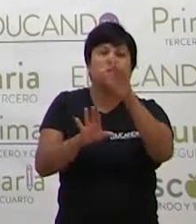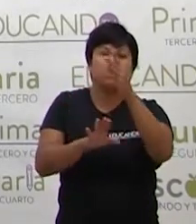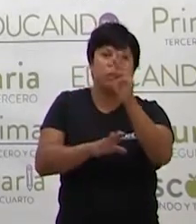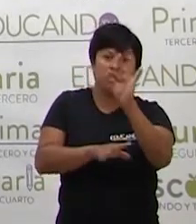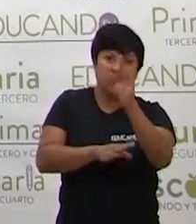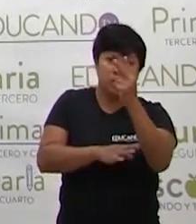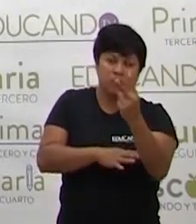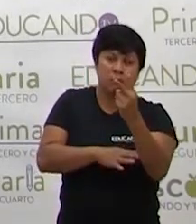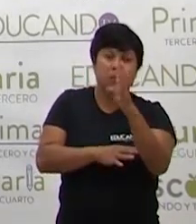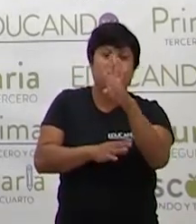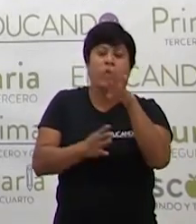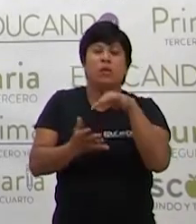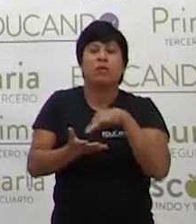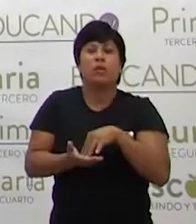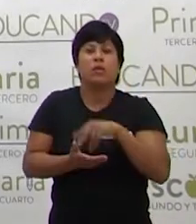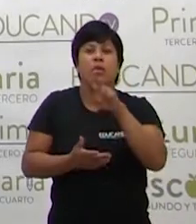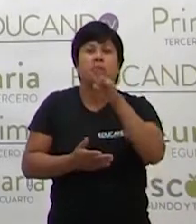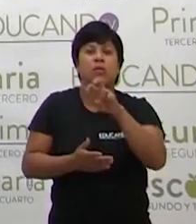56.742,